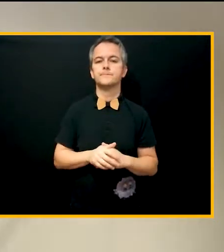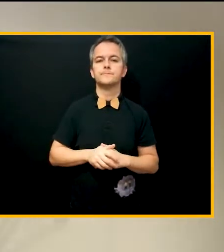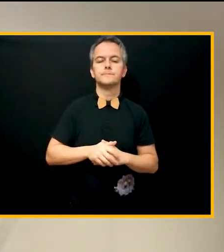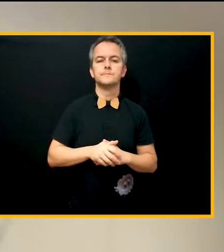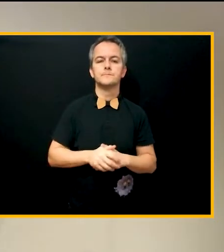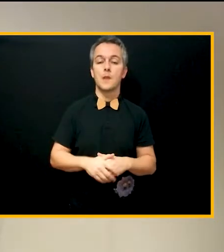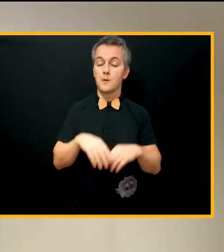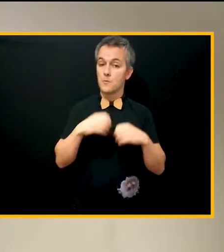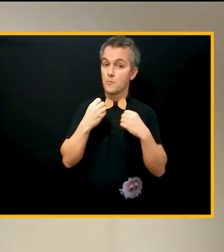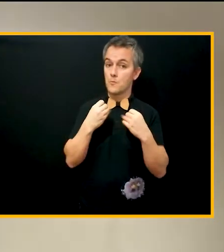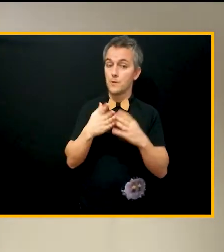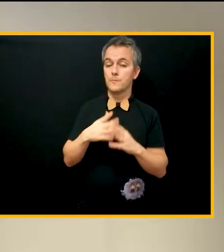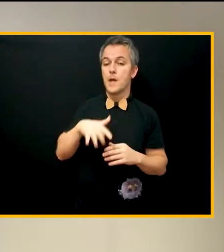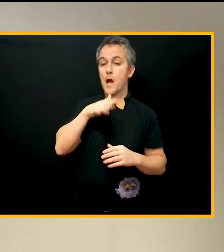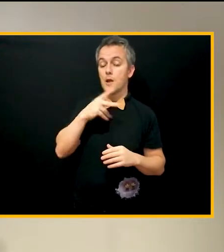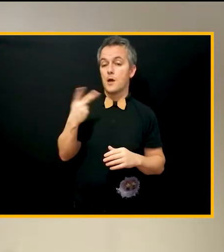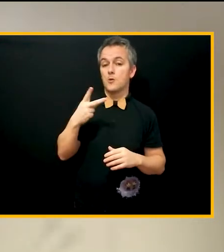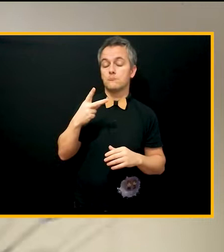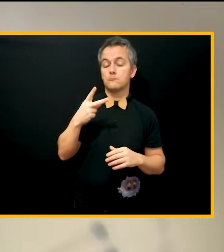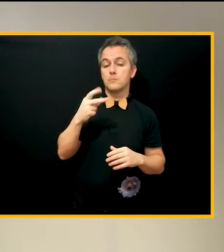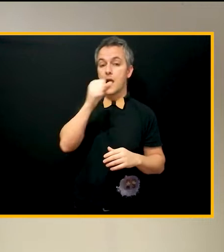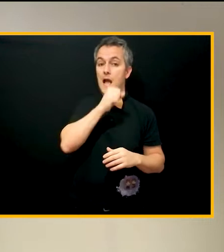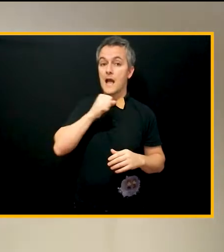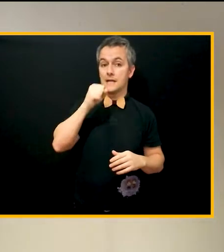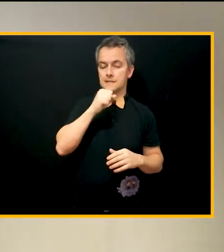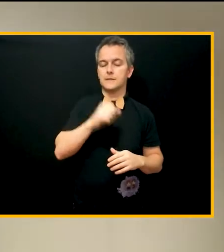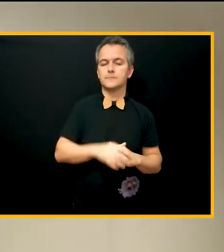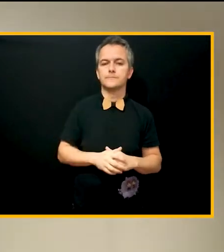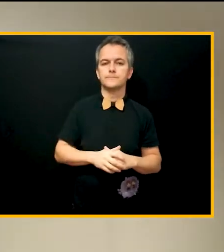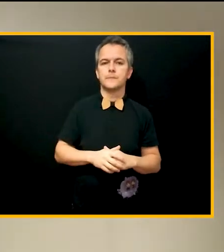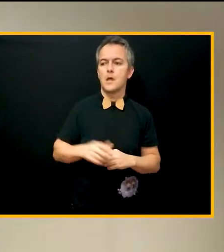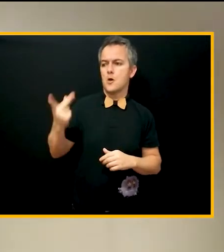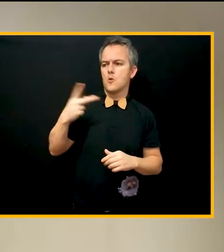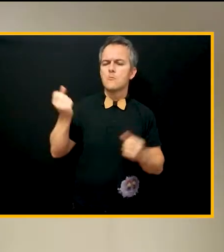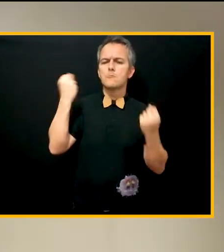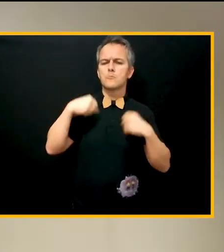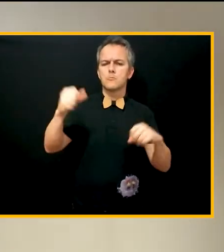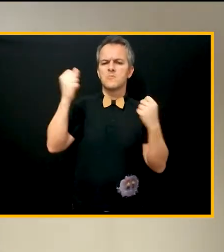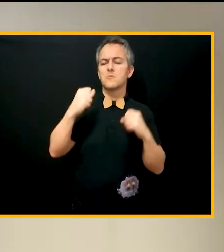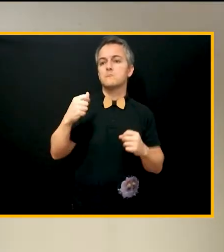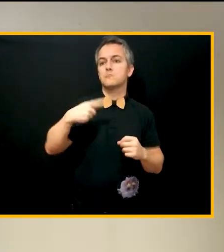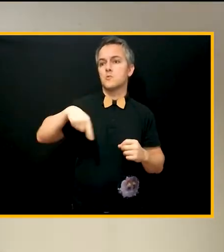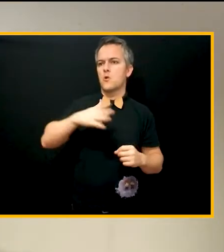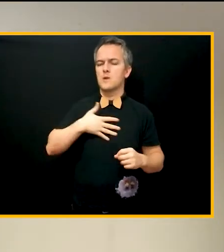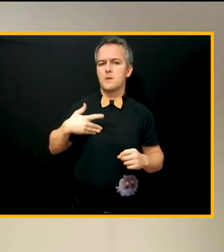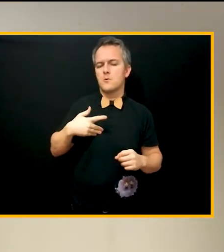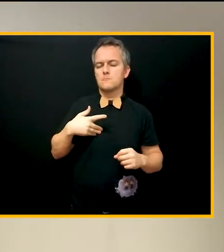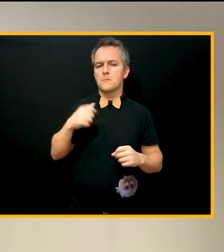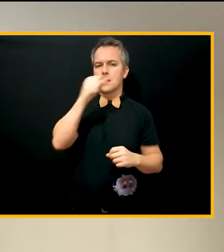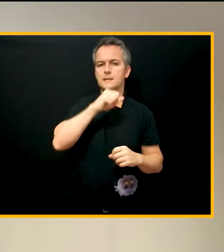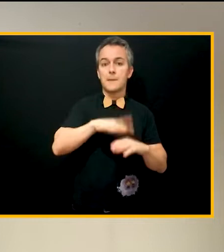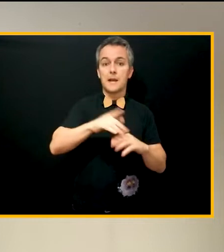Bueno, pues vamos a cantar una canción que llevamos tiempo ensayando y hemos dicho, vamos a cantársela a esta gente que está en sus